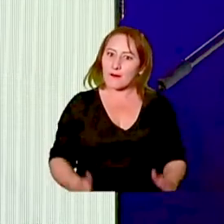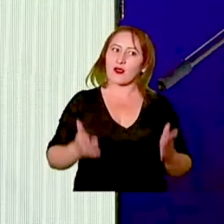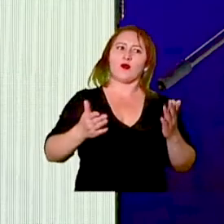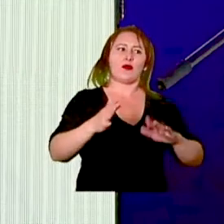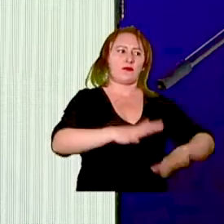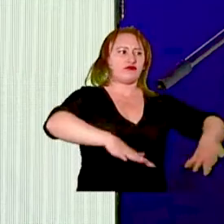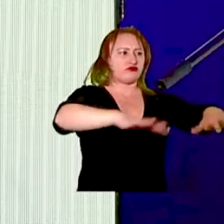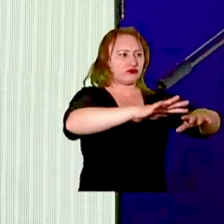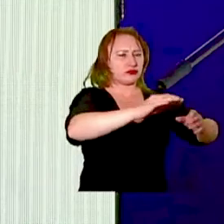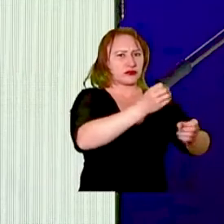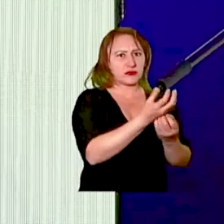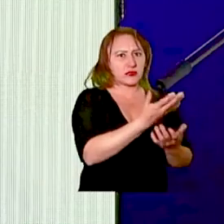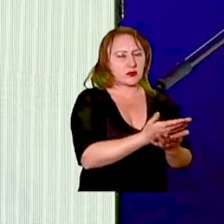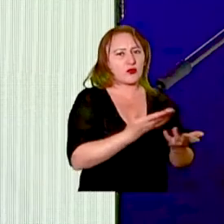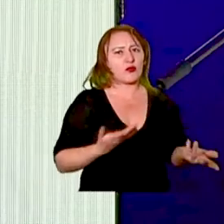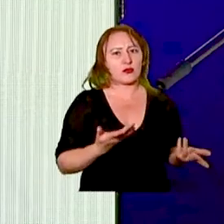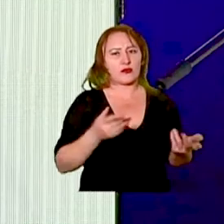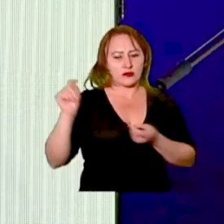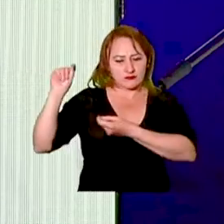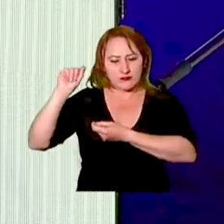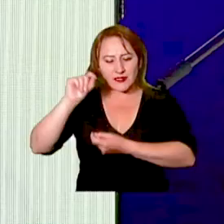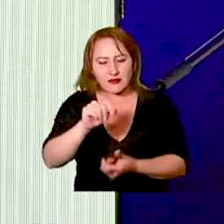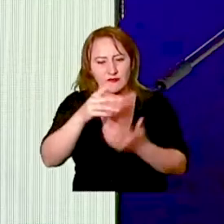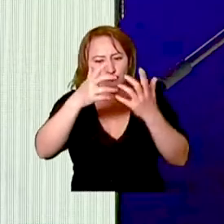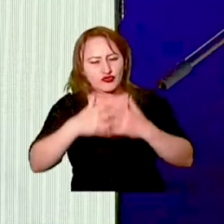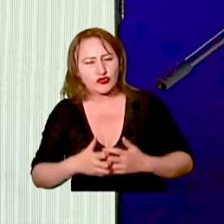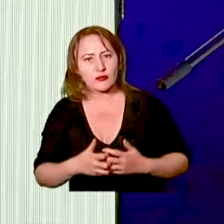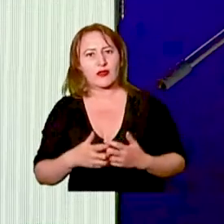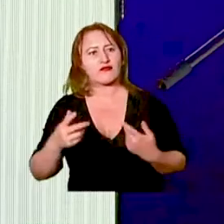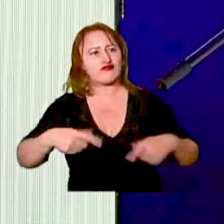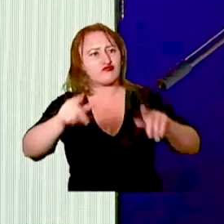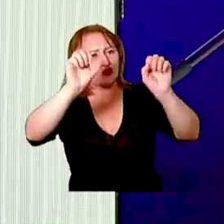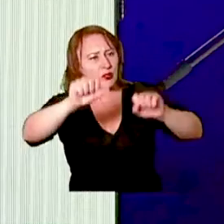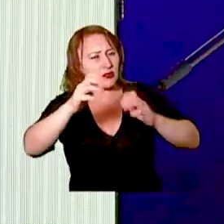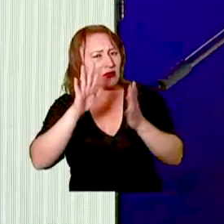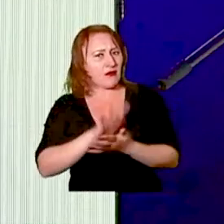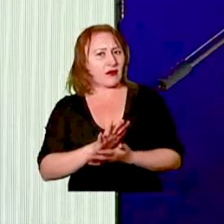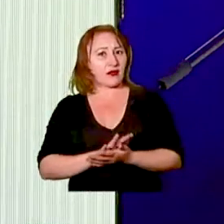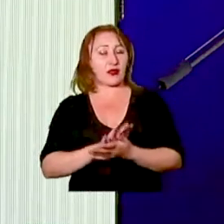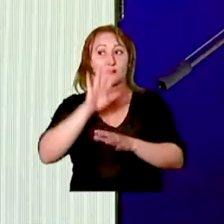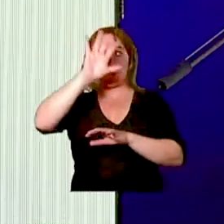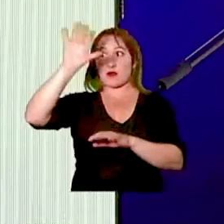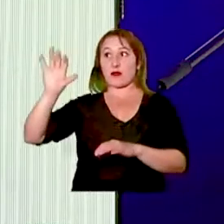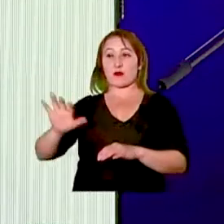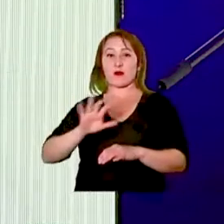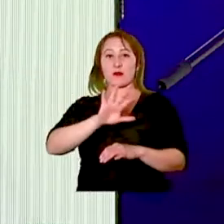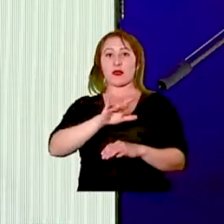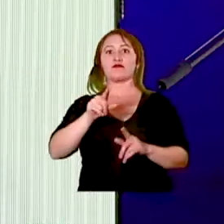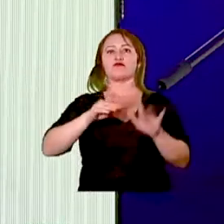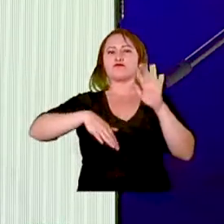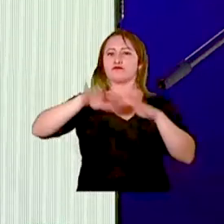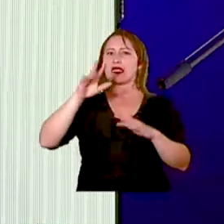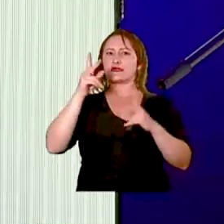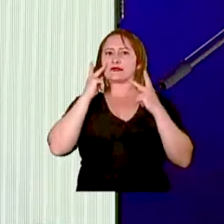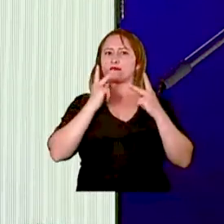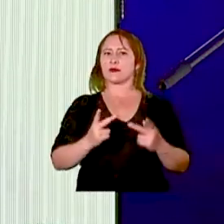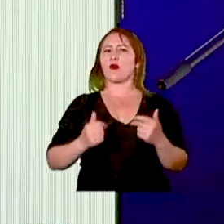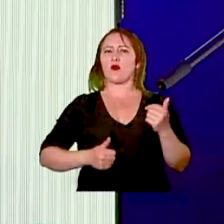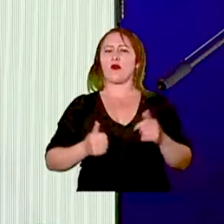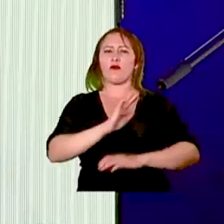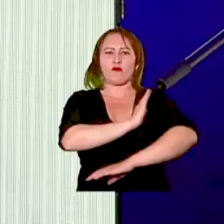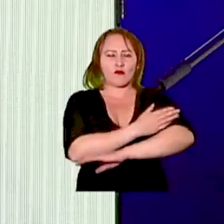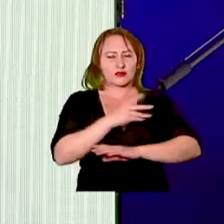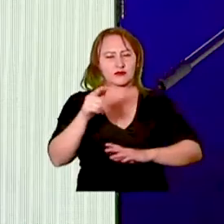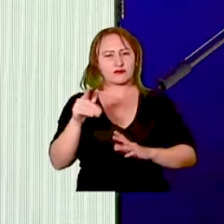instalaciones, invertir en funcionamiento para que estén tranquilos y que en regiones sea donde se vea la mayor fuerza de